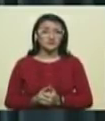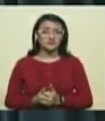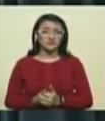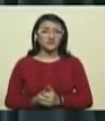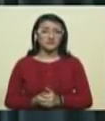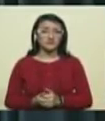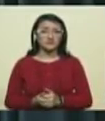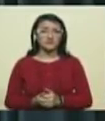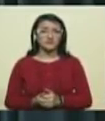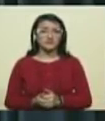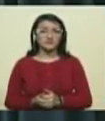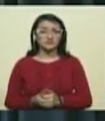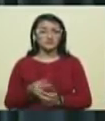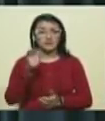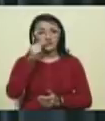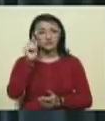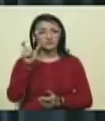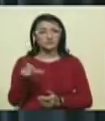sonrisa lánguida,